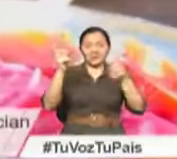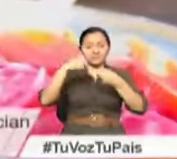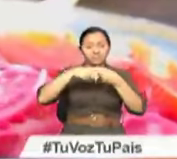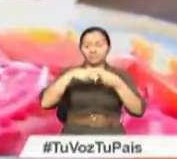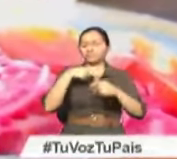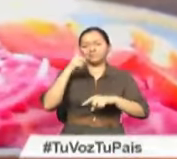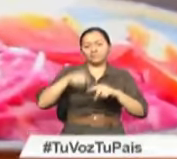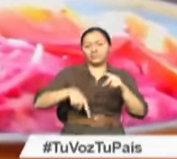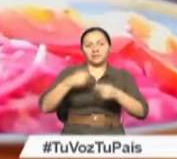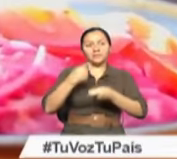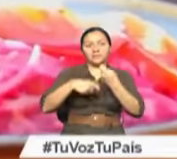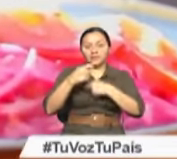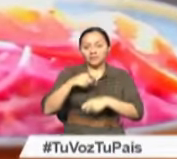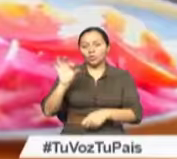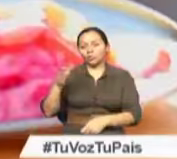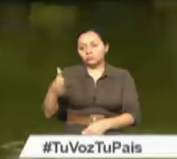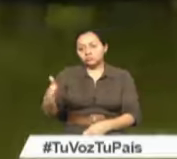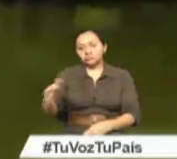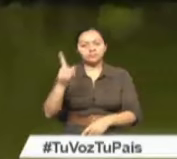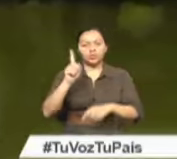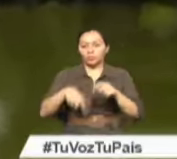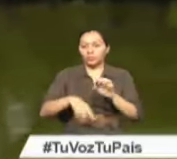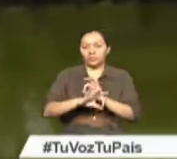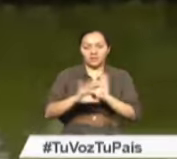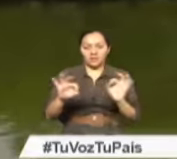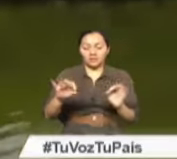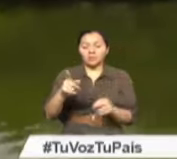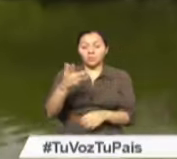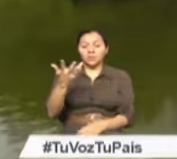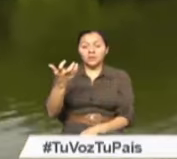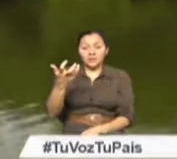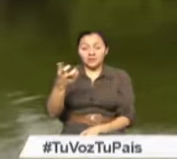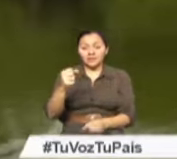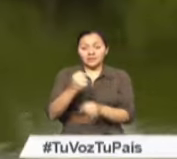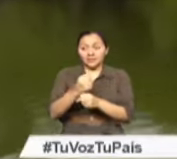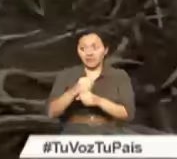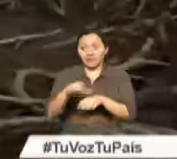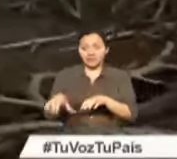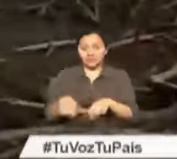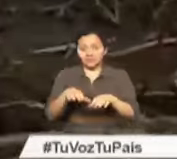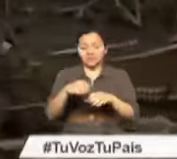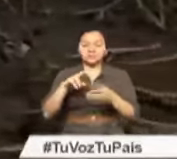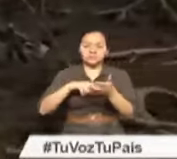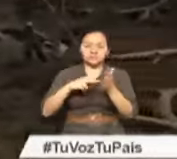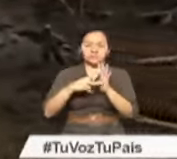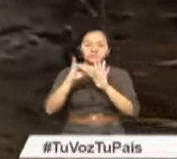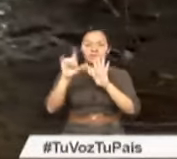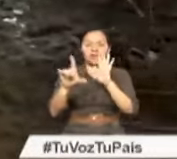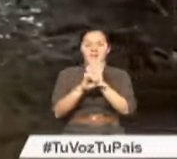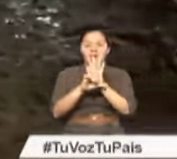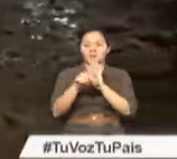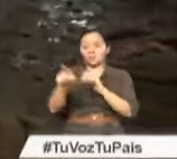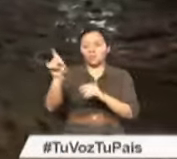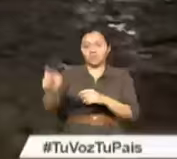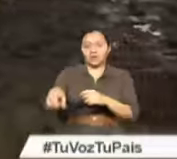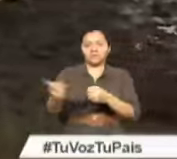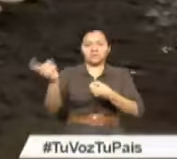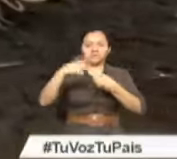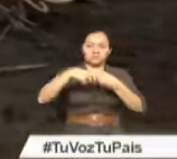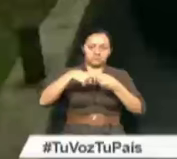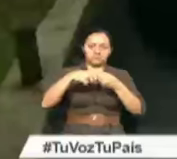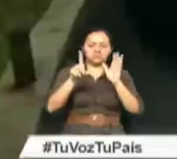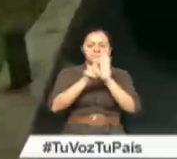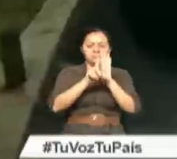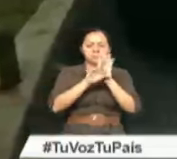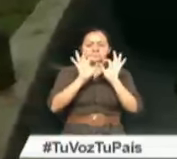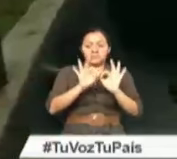no podrán realizar pesca artesanal en Churute. Si desarrollan esta actividad sin formar parte del registro, serán sancionados conforme